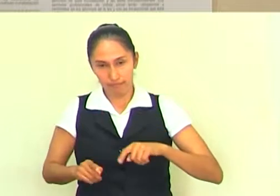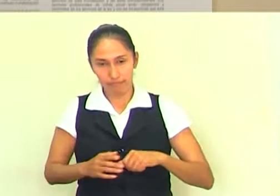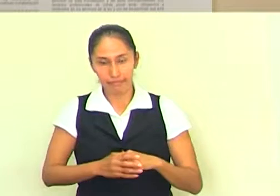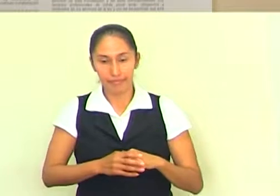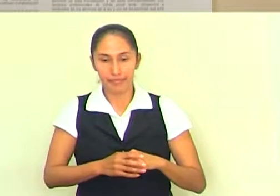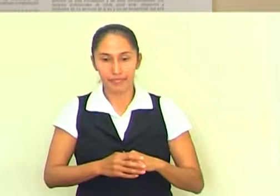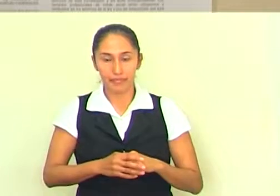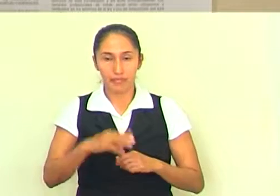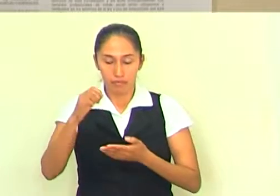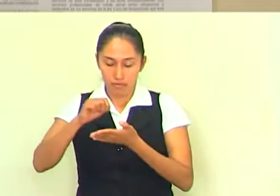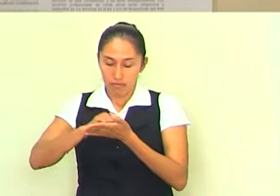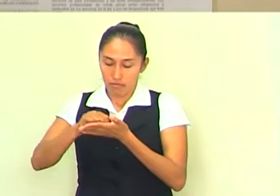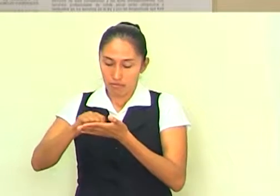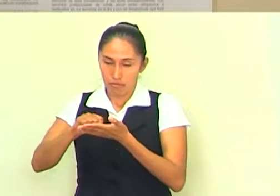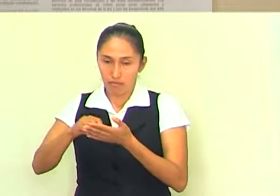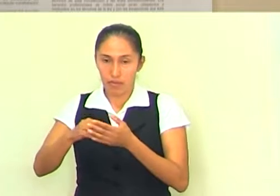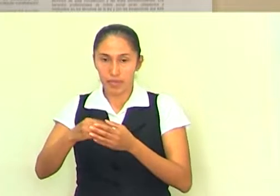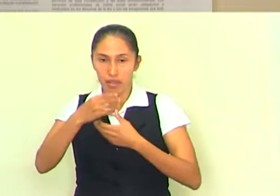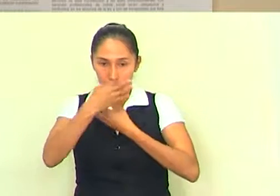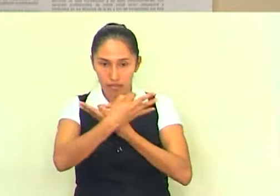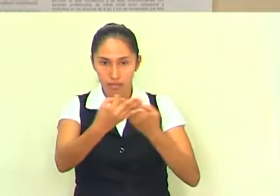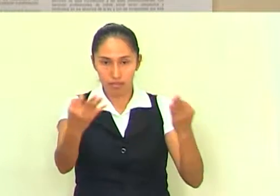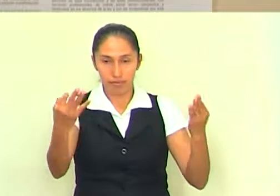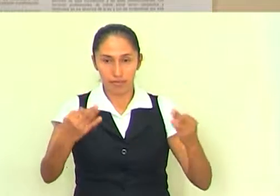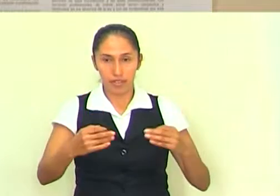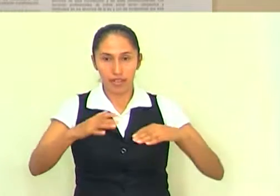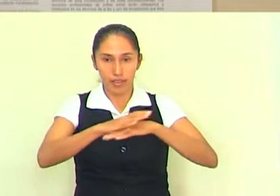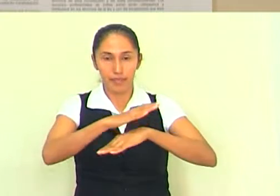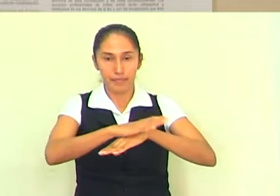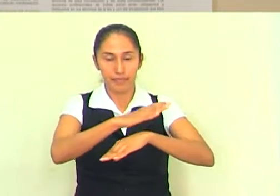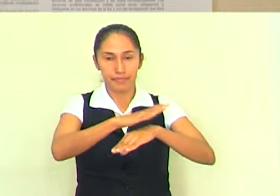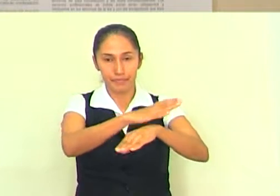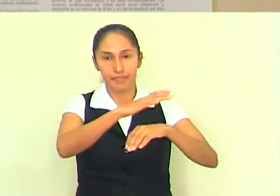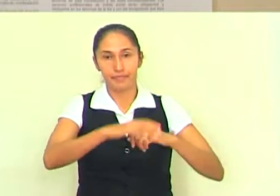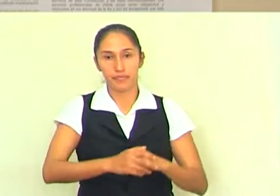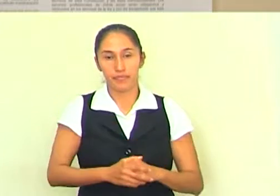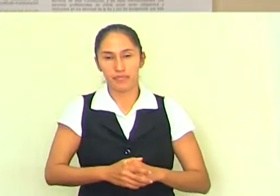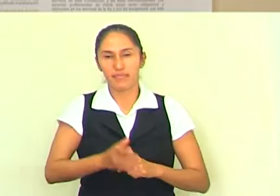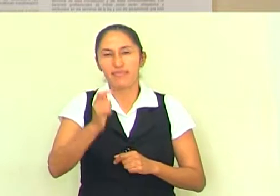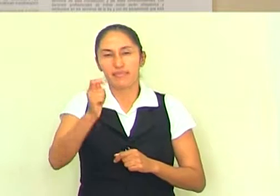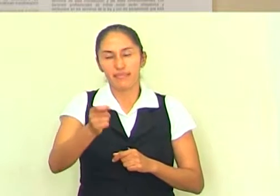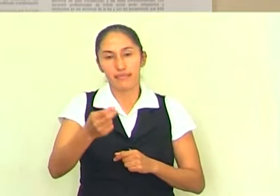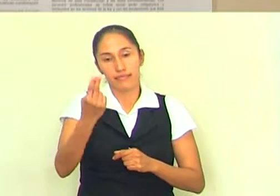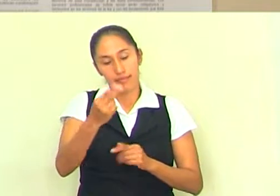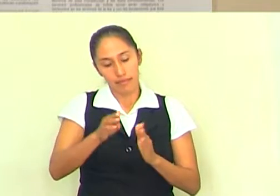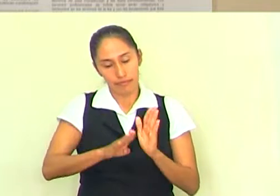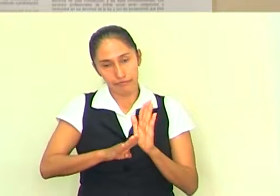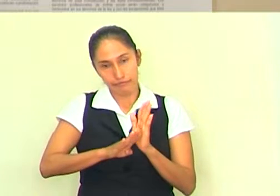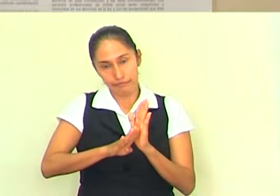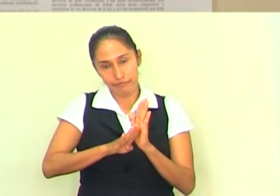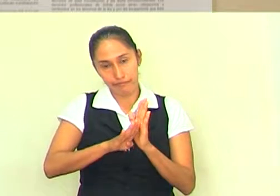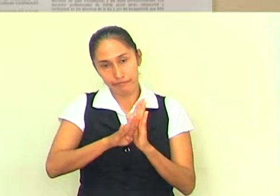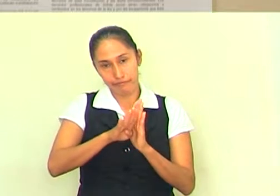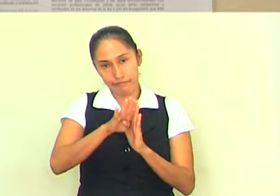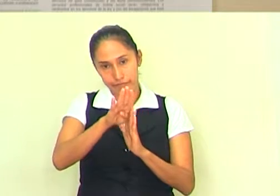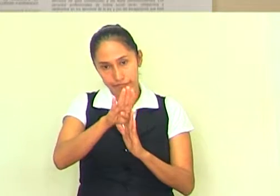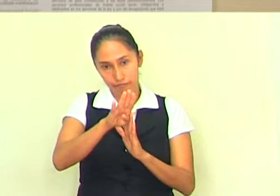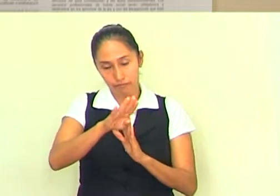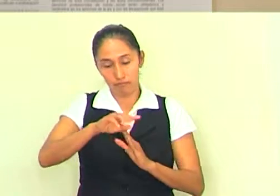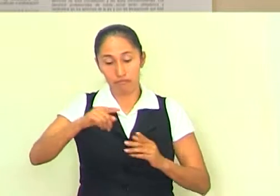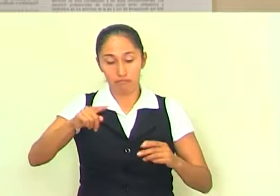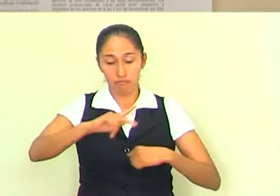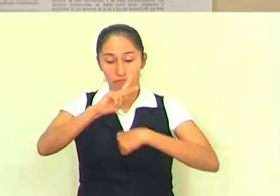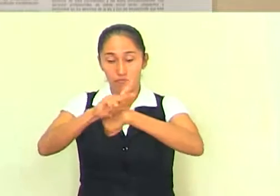ido permeando y nuestras sociedades pues deberían de avanzar en una mejor relación,